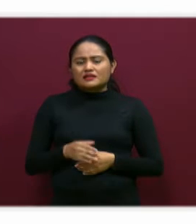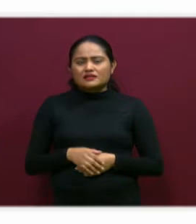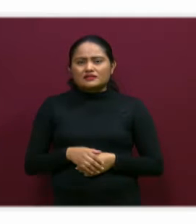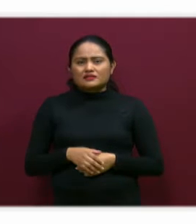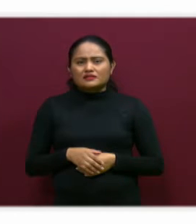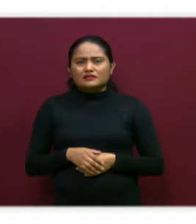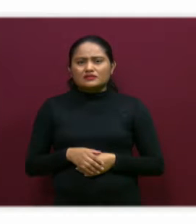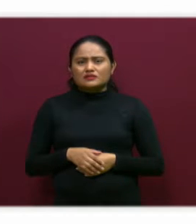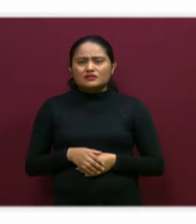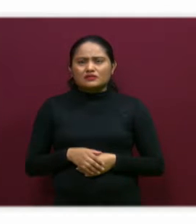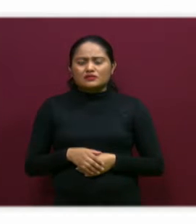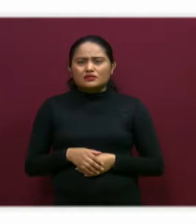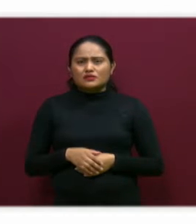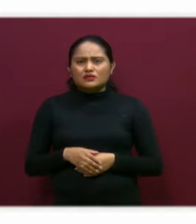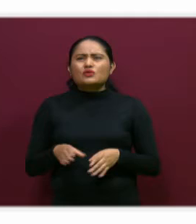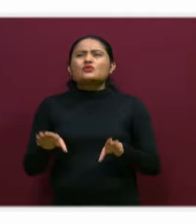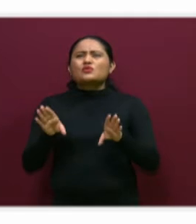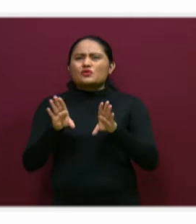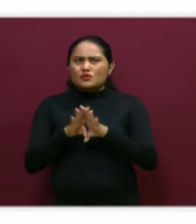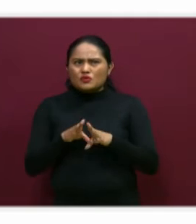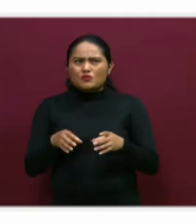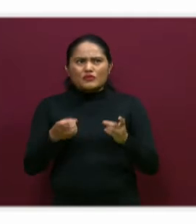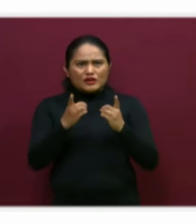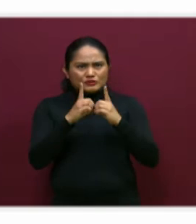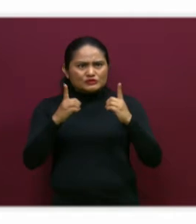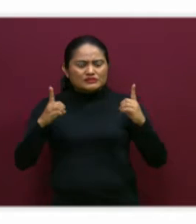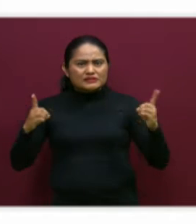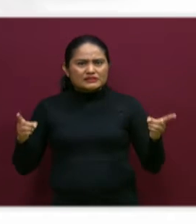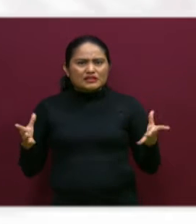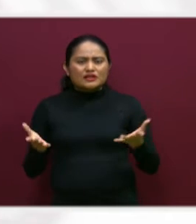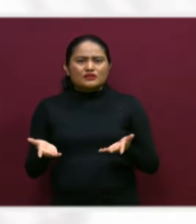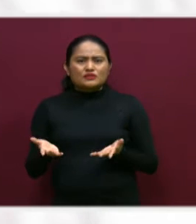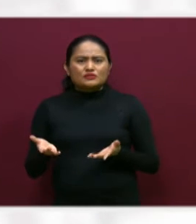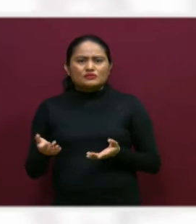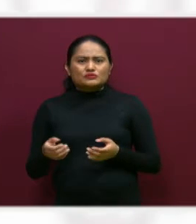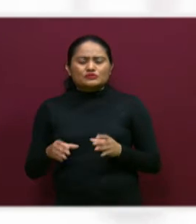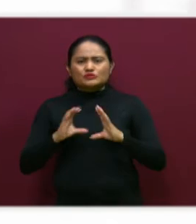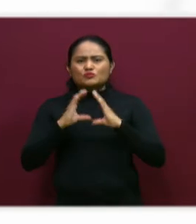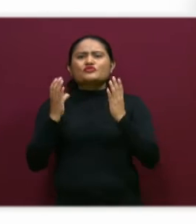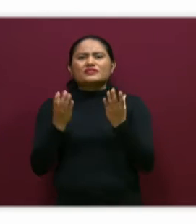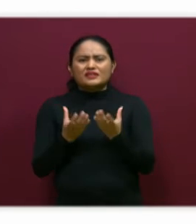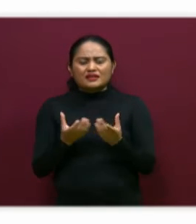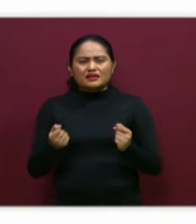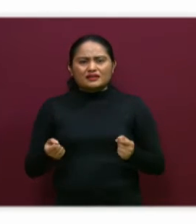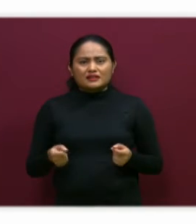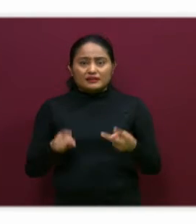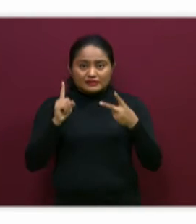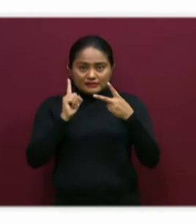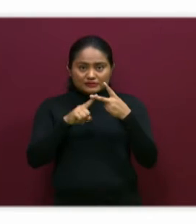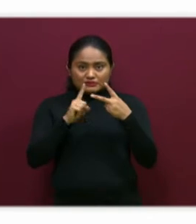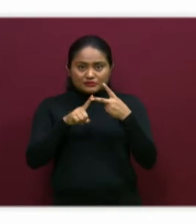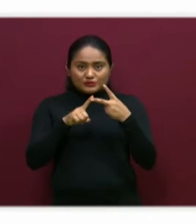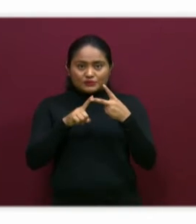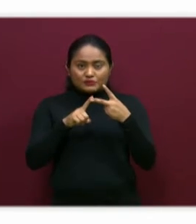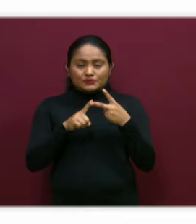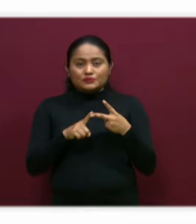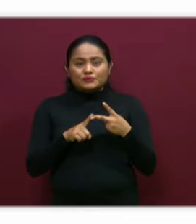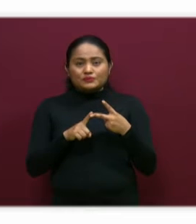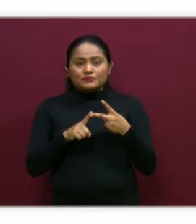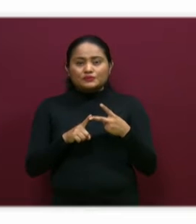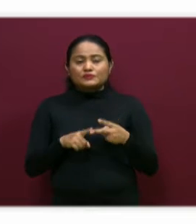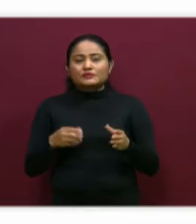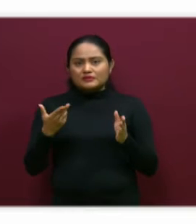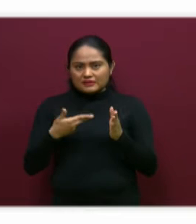perspectiva del desarrollo sostenible entonces este taller está el segundo taller que se oferta habla